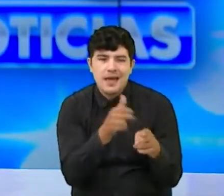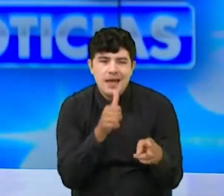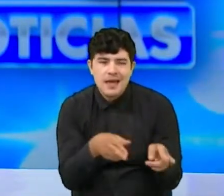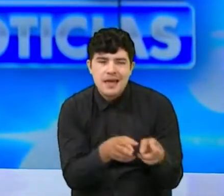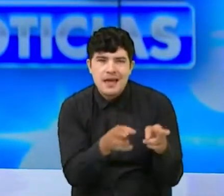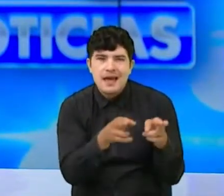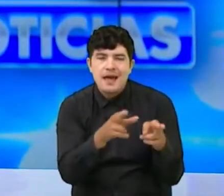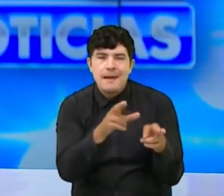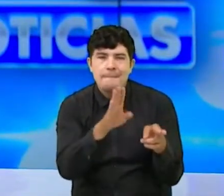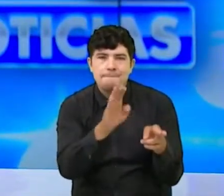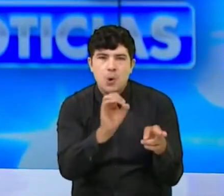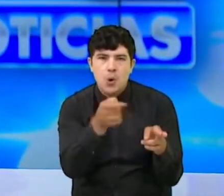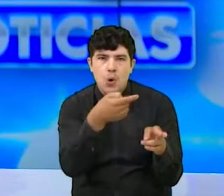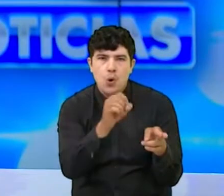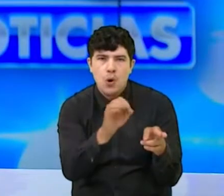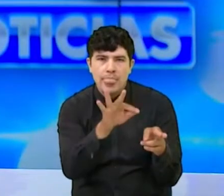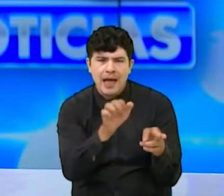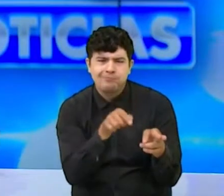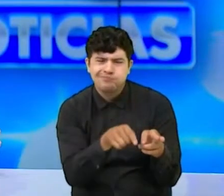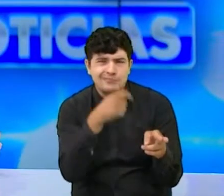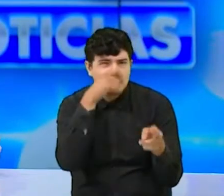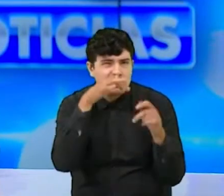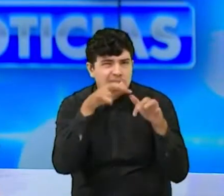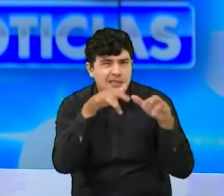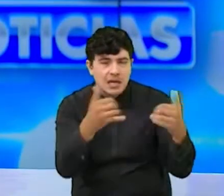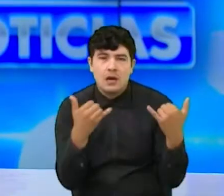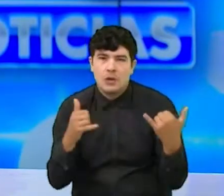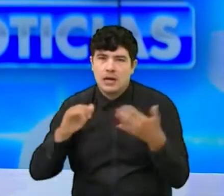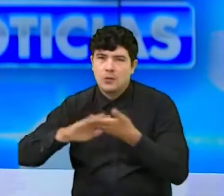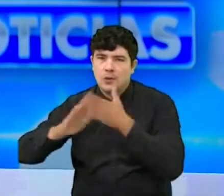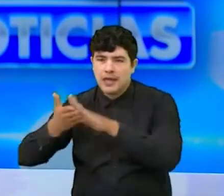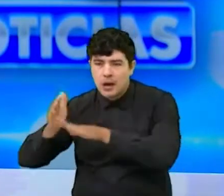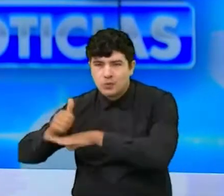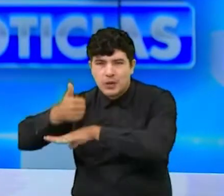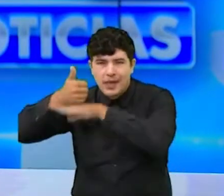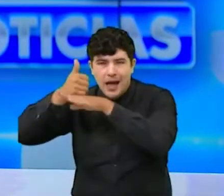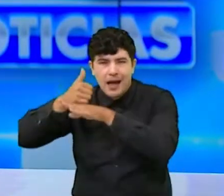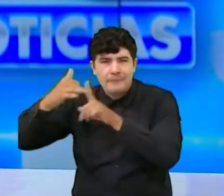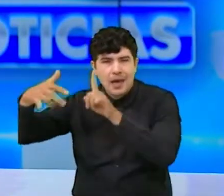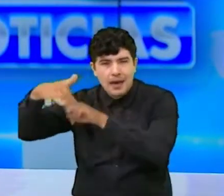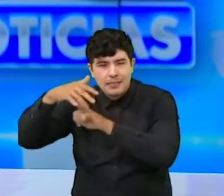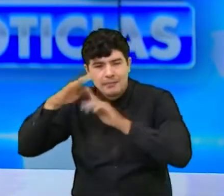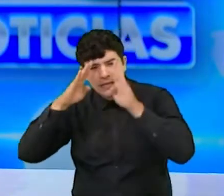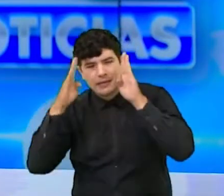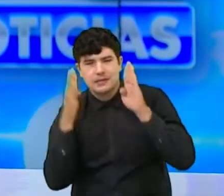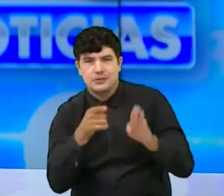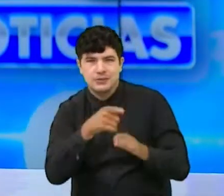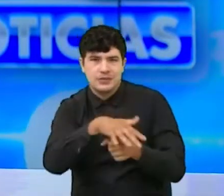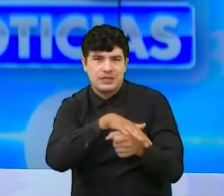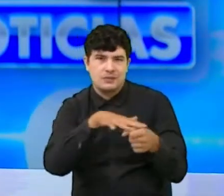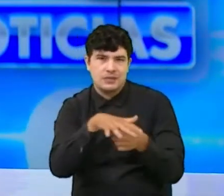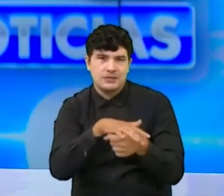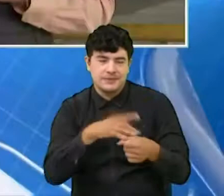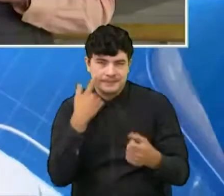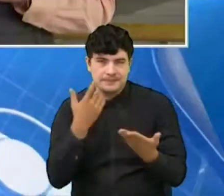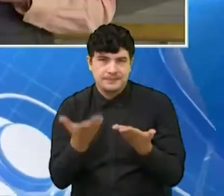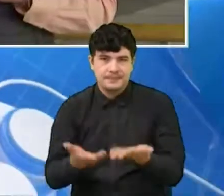norte a sur la ciudad. Alfredo Pérez Durán, buenas tardes. ¿Cuál es la actual situación a la altura de la Diagonal Santander?